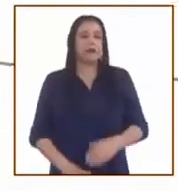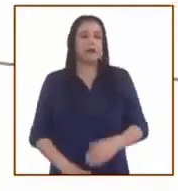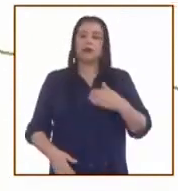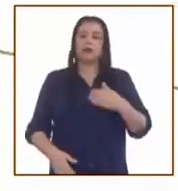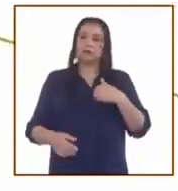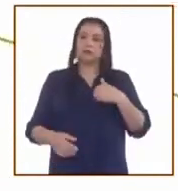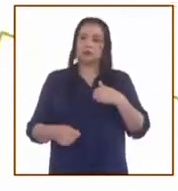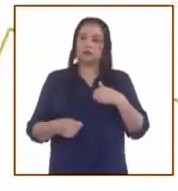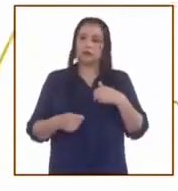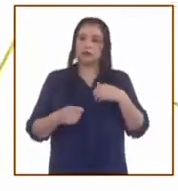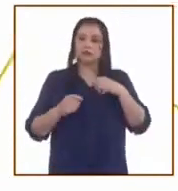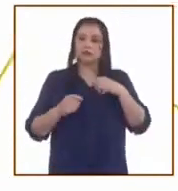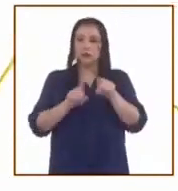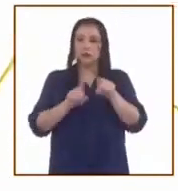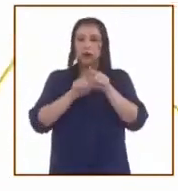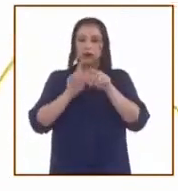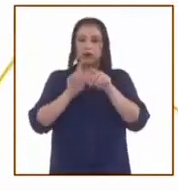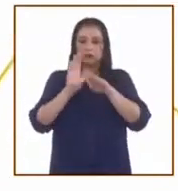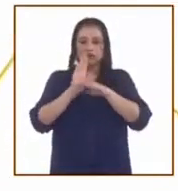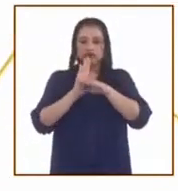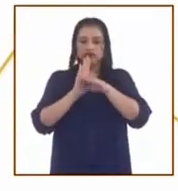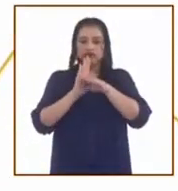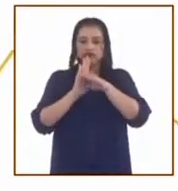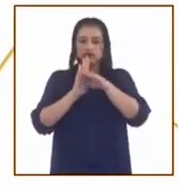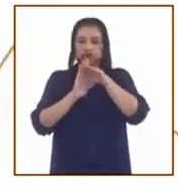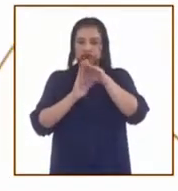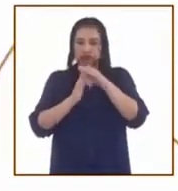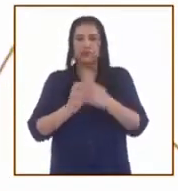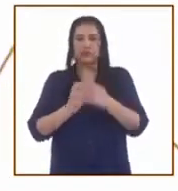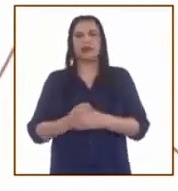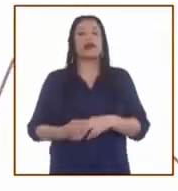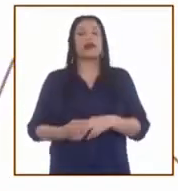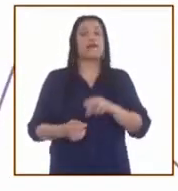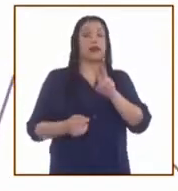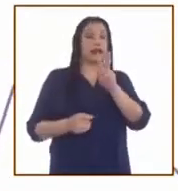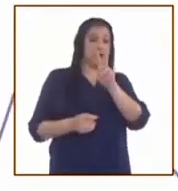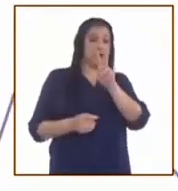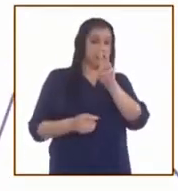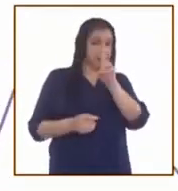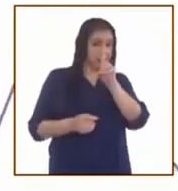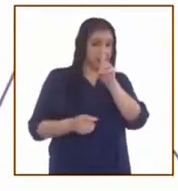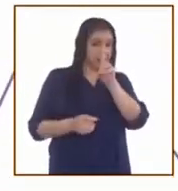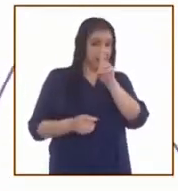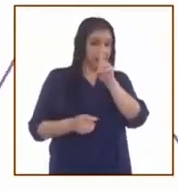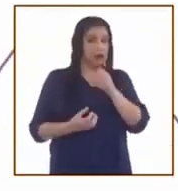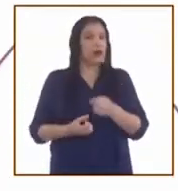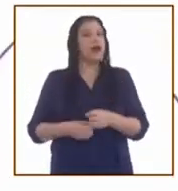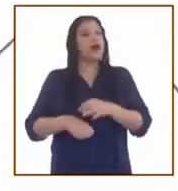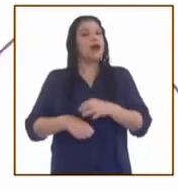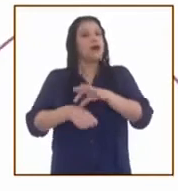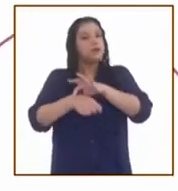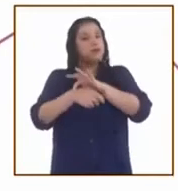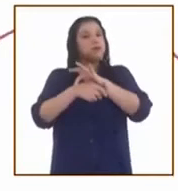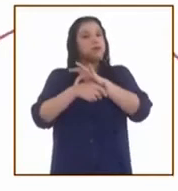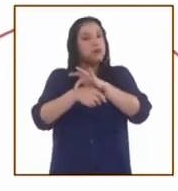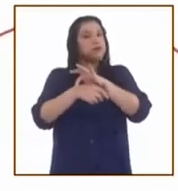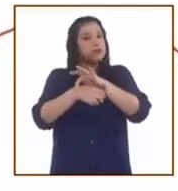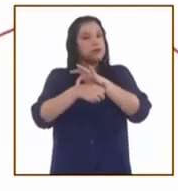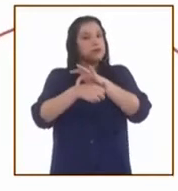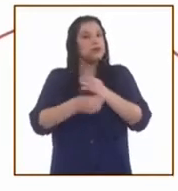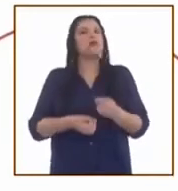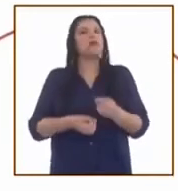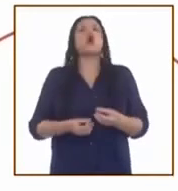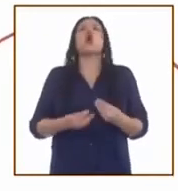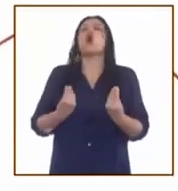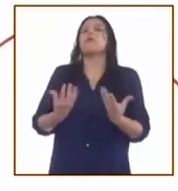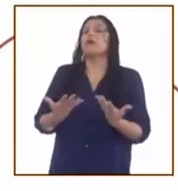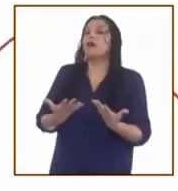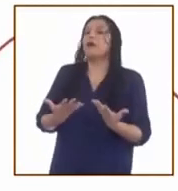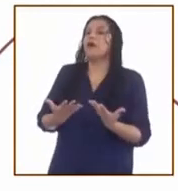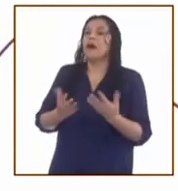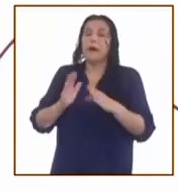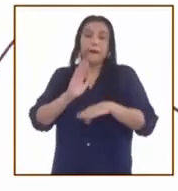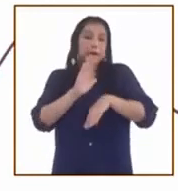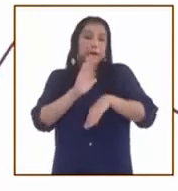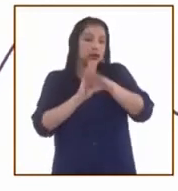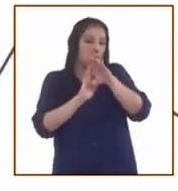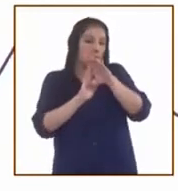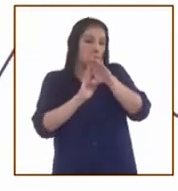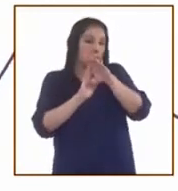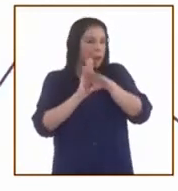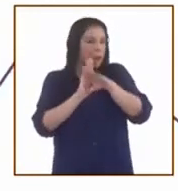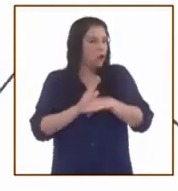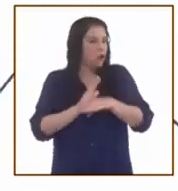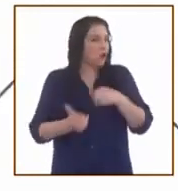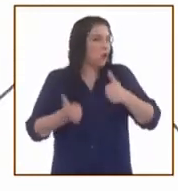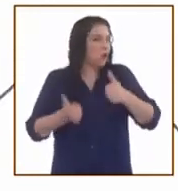también aumentó. En el caso de la variable dependiente, la frecuencia cardíaca, ¿cómo se comporta? ¿Aumentó